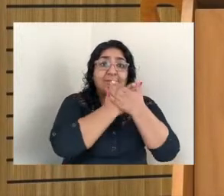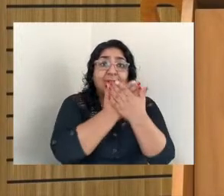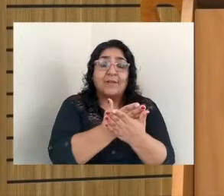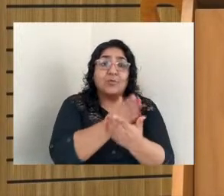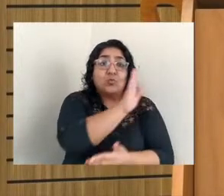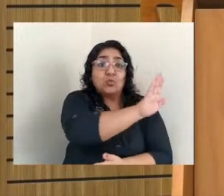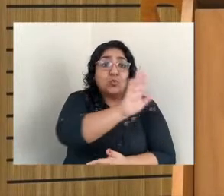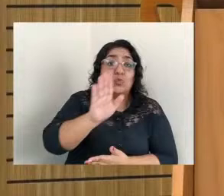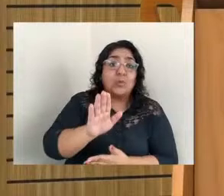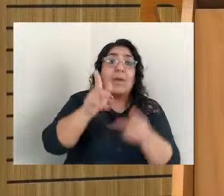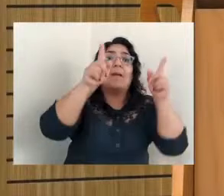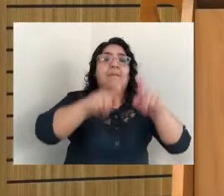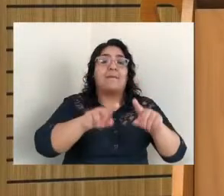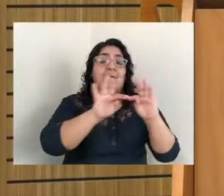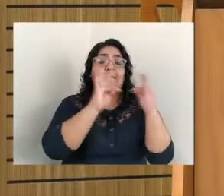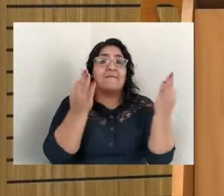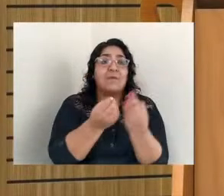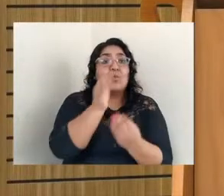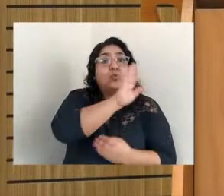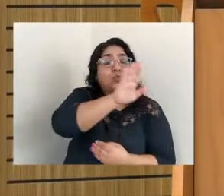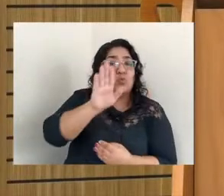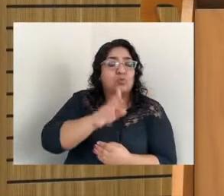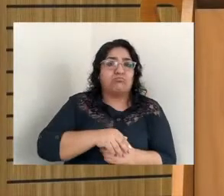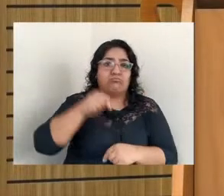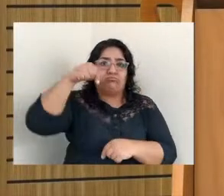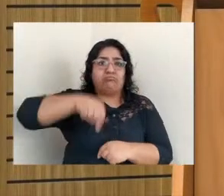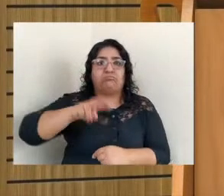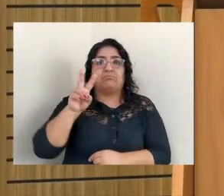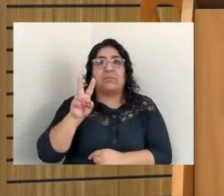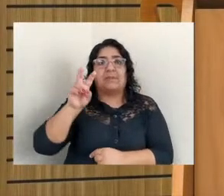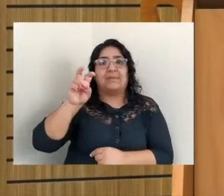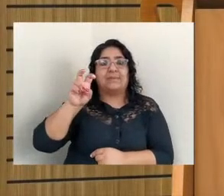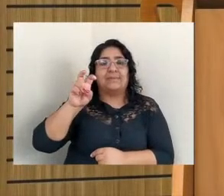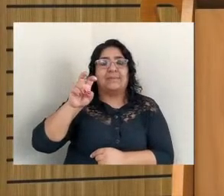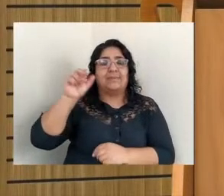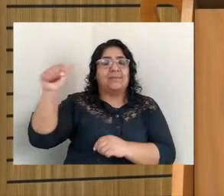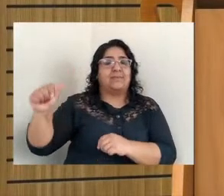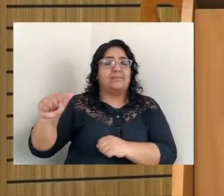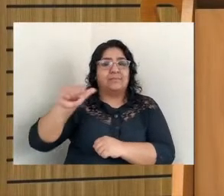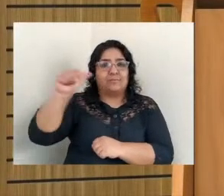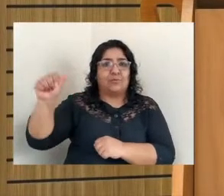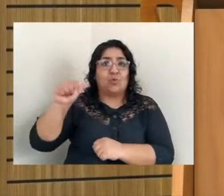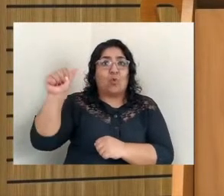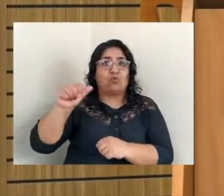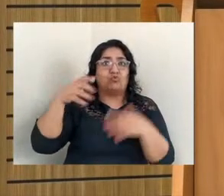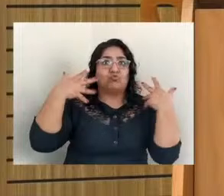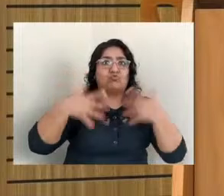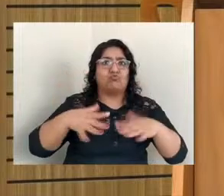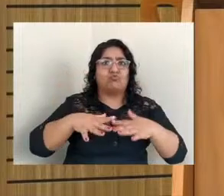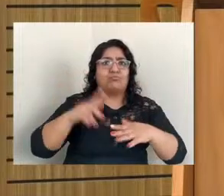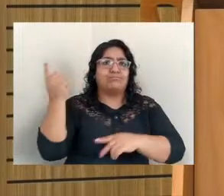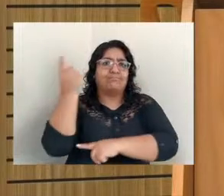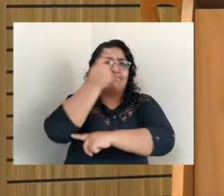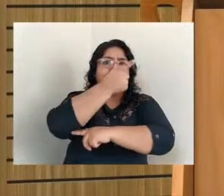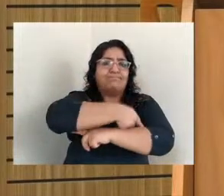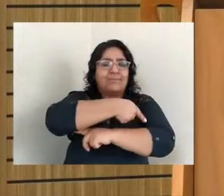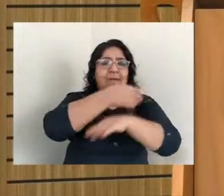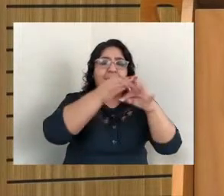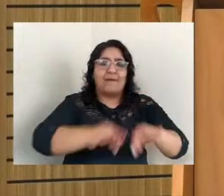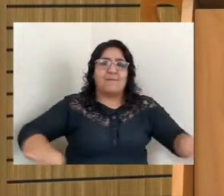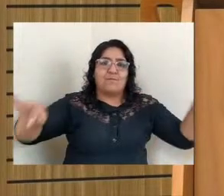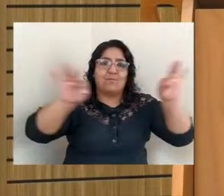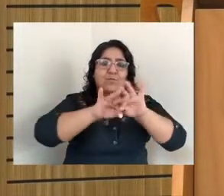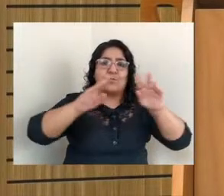ustedes como a sus familiares. Hoy, 27 de agosto, es un hito en la historia de sus vidas, donde ustedes